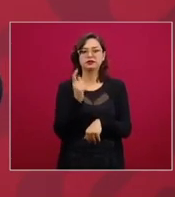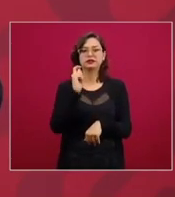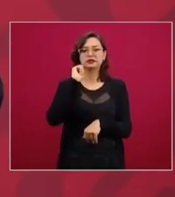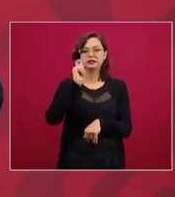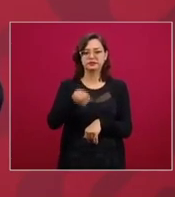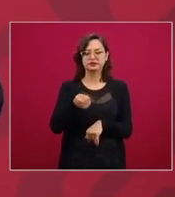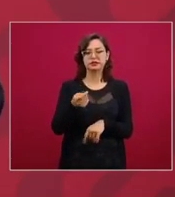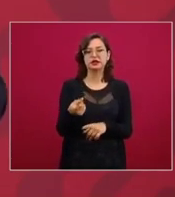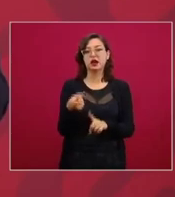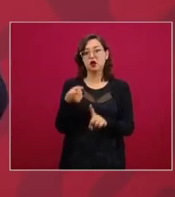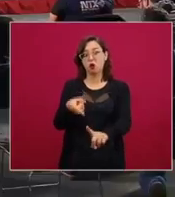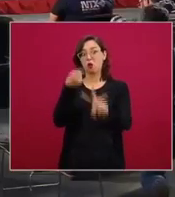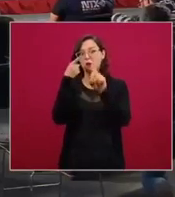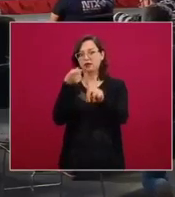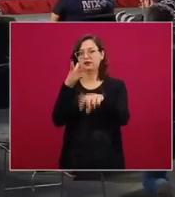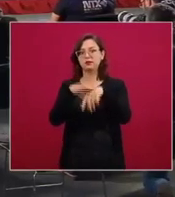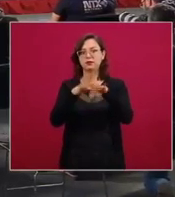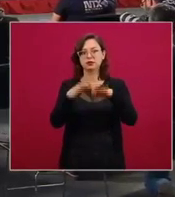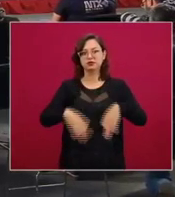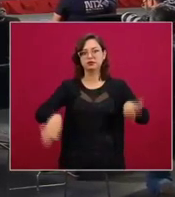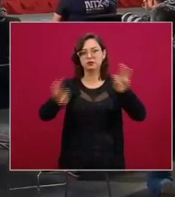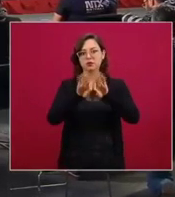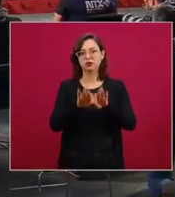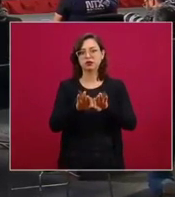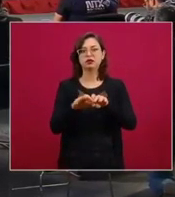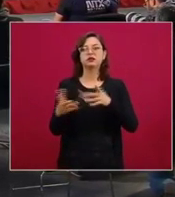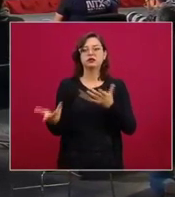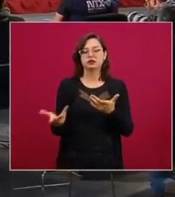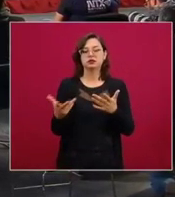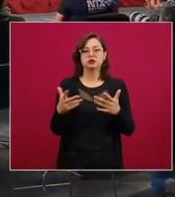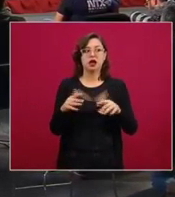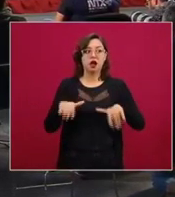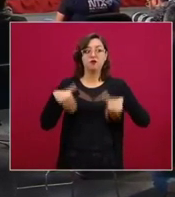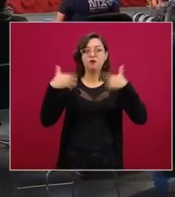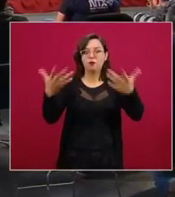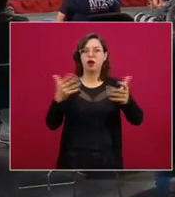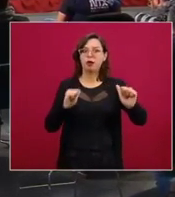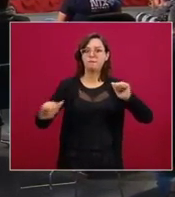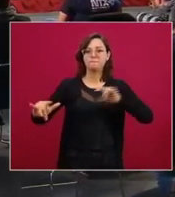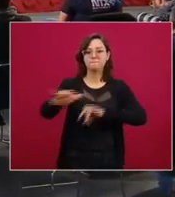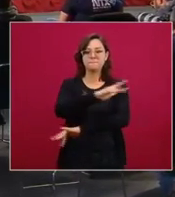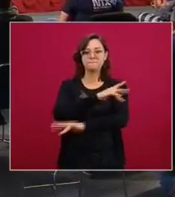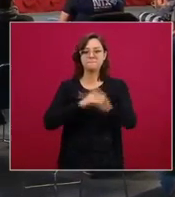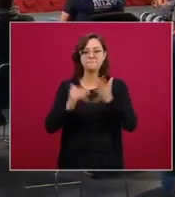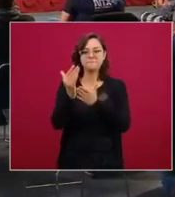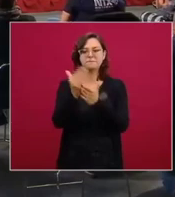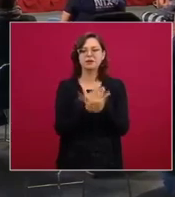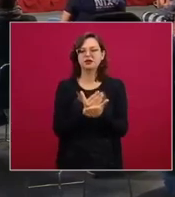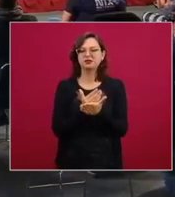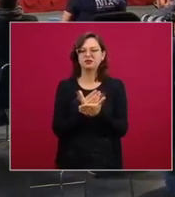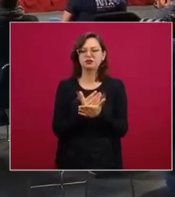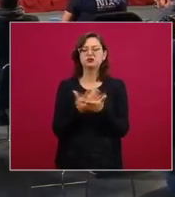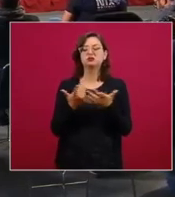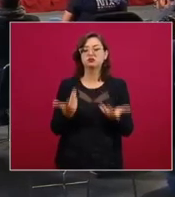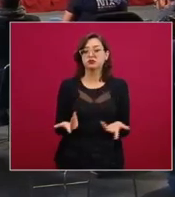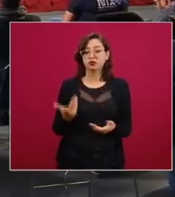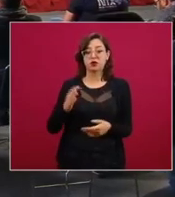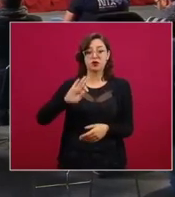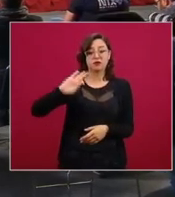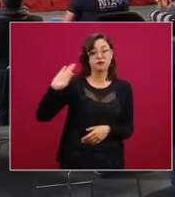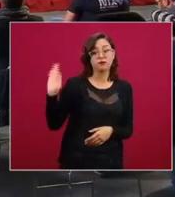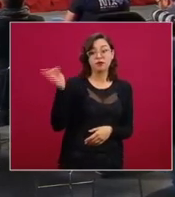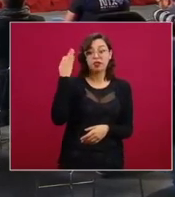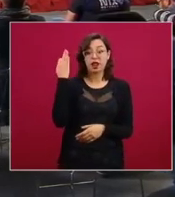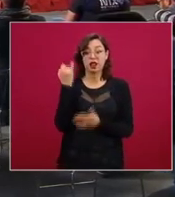términos del objetivo primario, que es disminuir la movilidad en el espacio todo público. Todo lo demás que mencionó el secretario fue relleno.